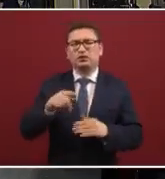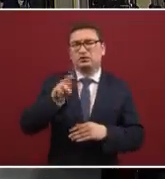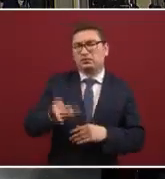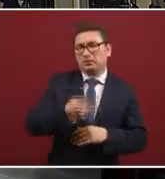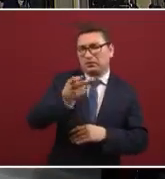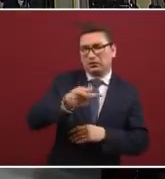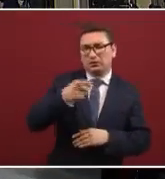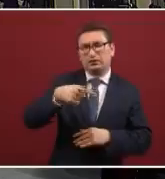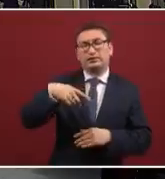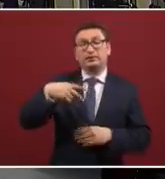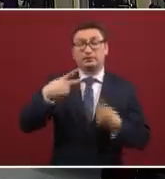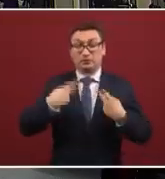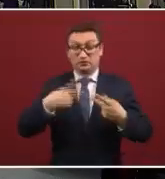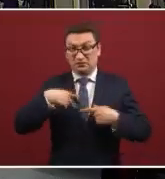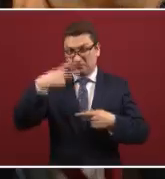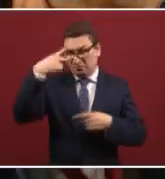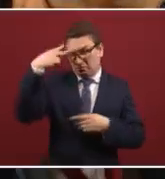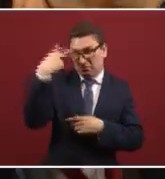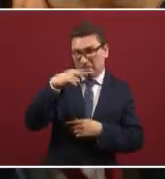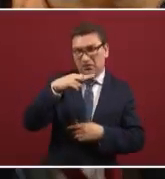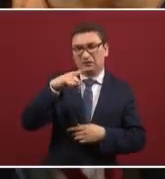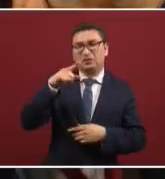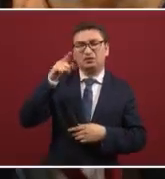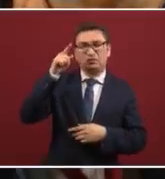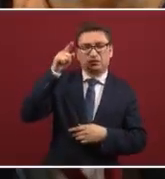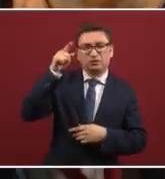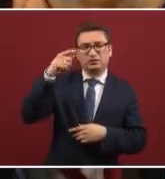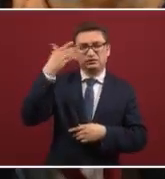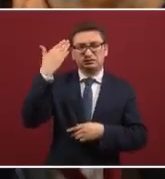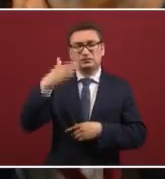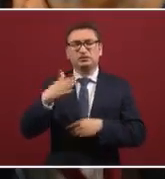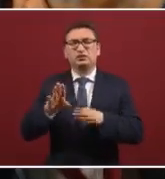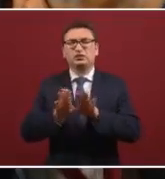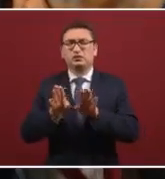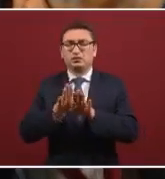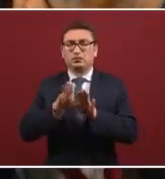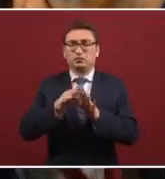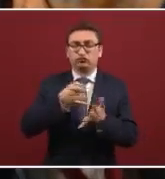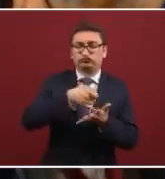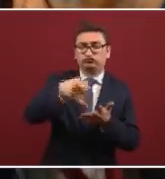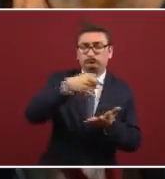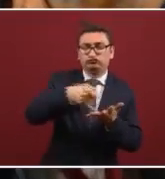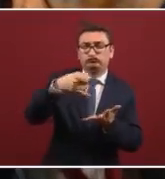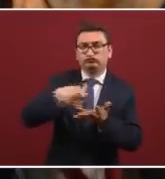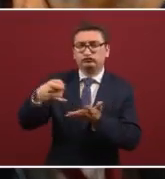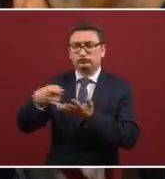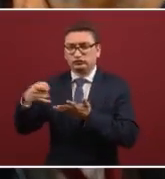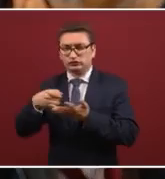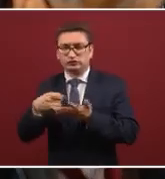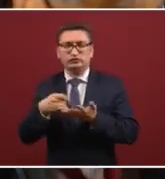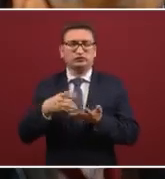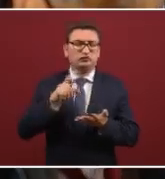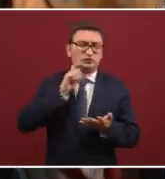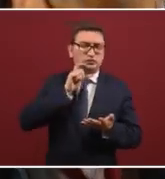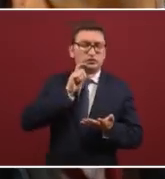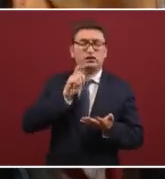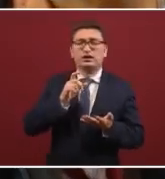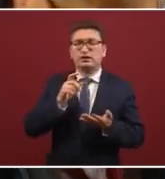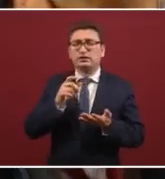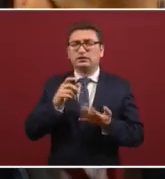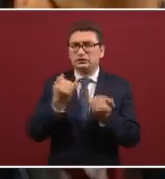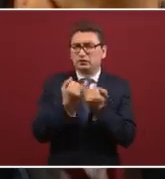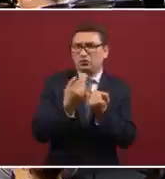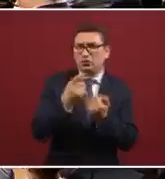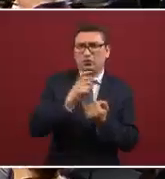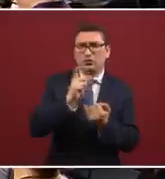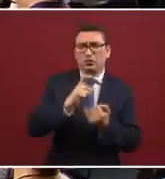habla que están recibiendo este primer castigo dentro de su gobierno con este arancel que se